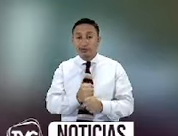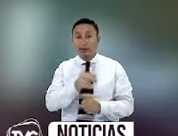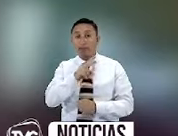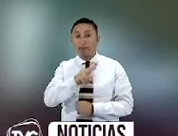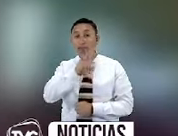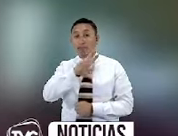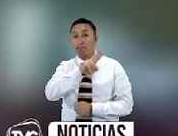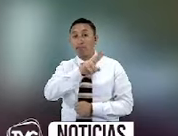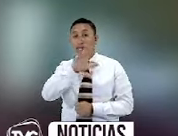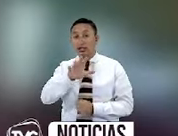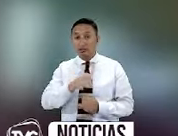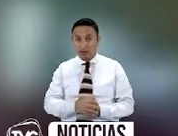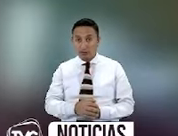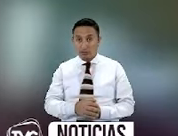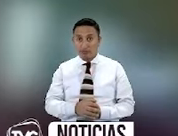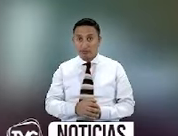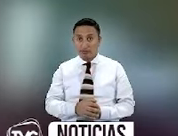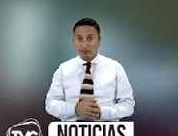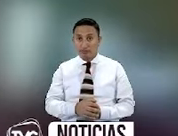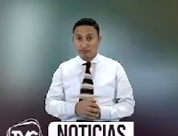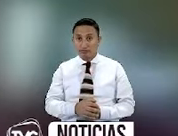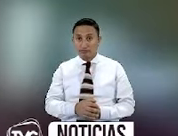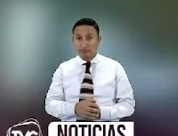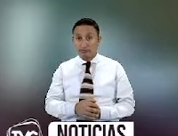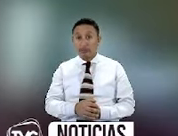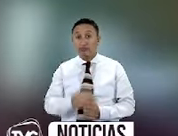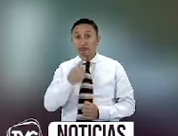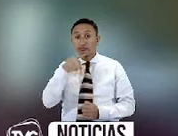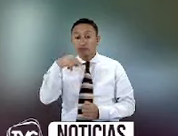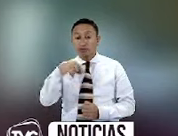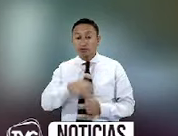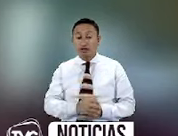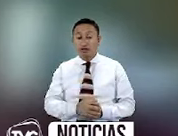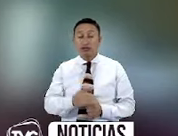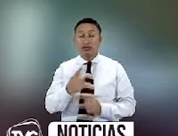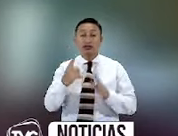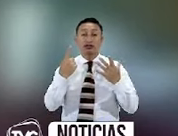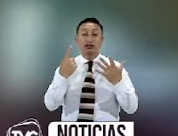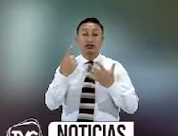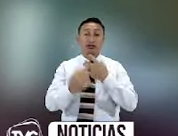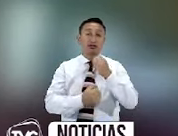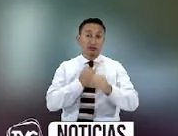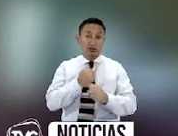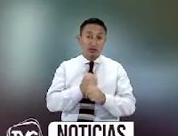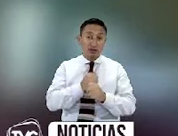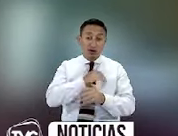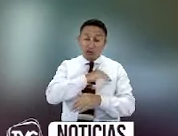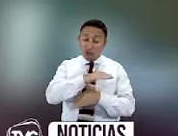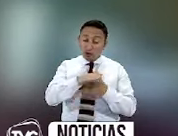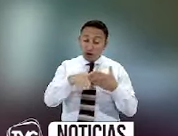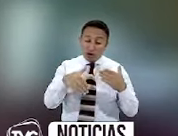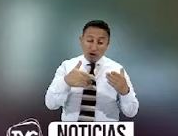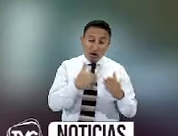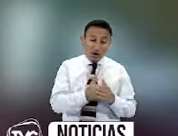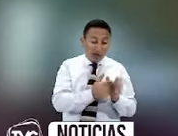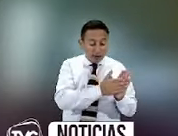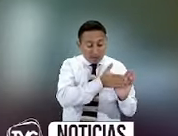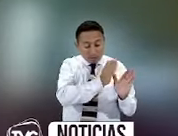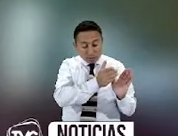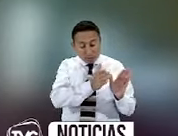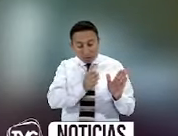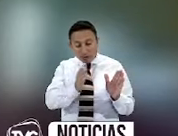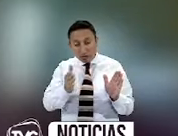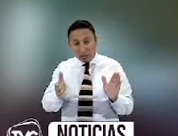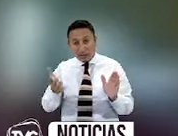24-25, las tenemos que medir durante 6 años, toda una cohorte de aplicación antes de tomar